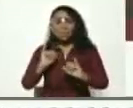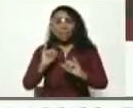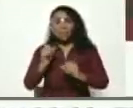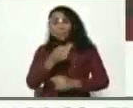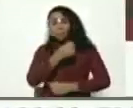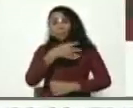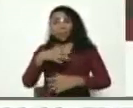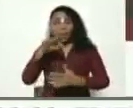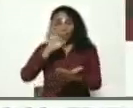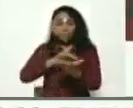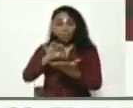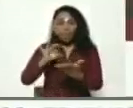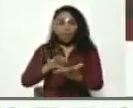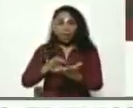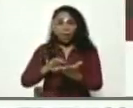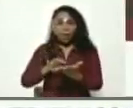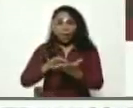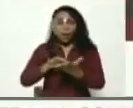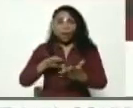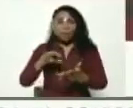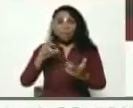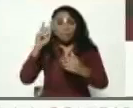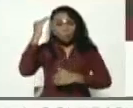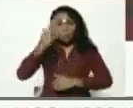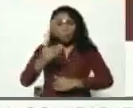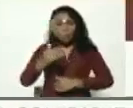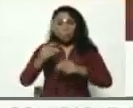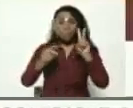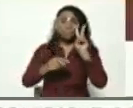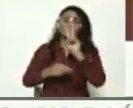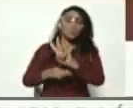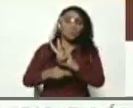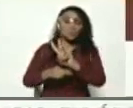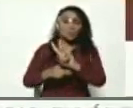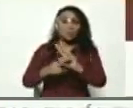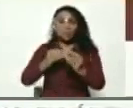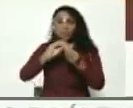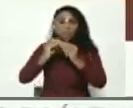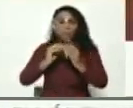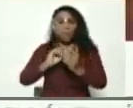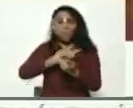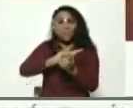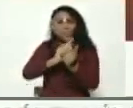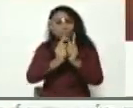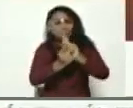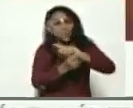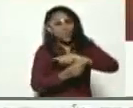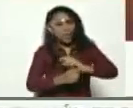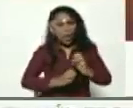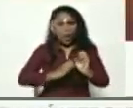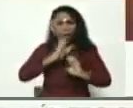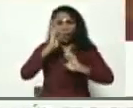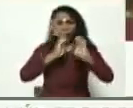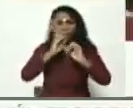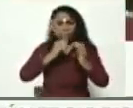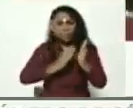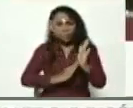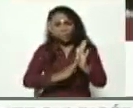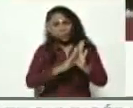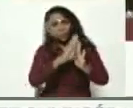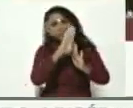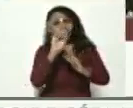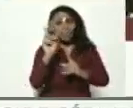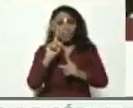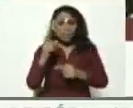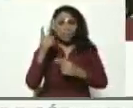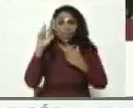estratega militar, el visionario estadista, el convencido abolicionista, el padre de nuestra patria y el líder indiscutible de